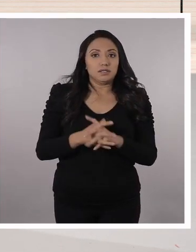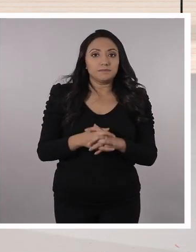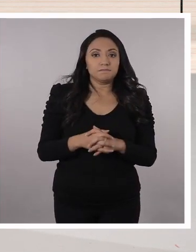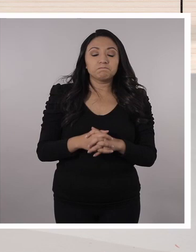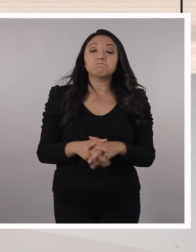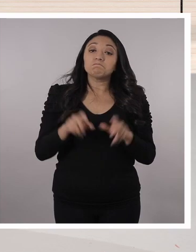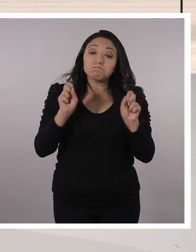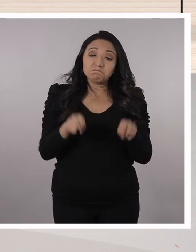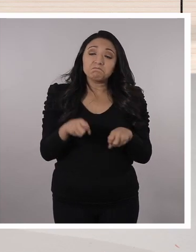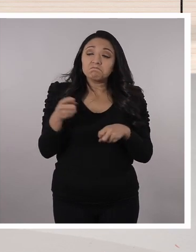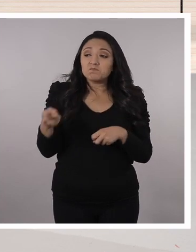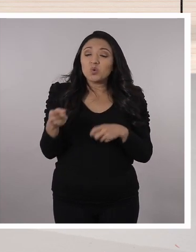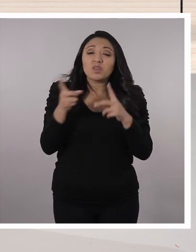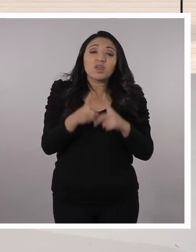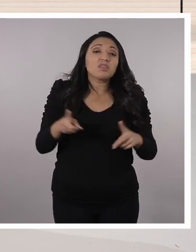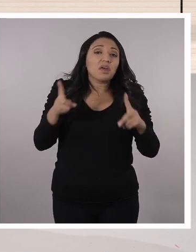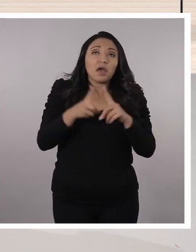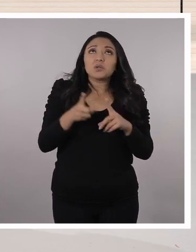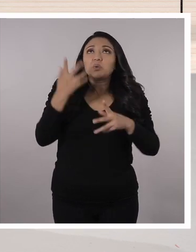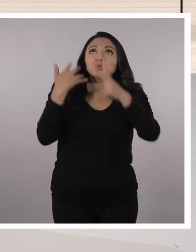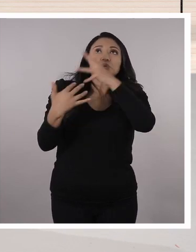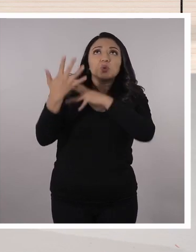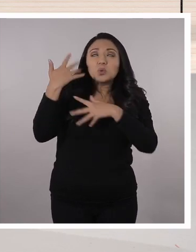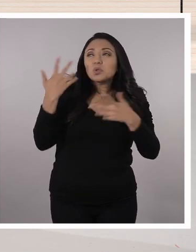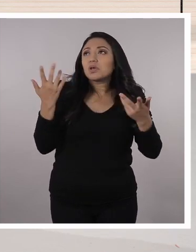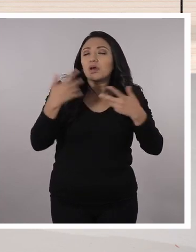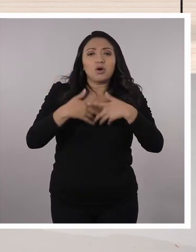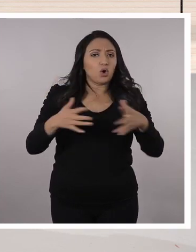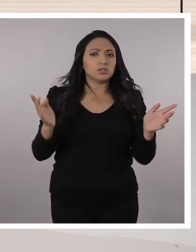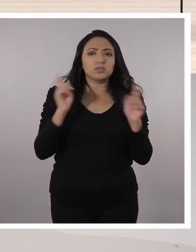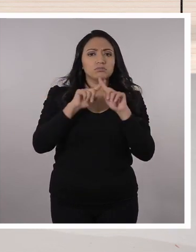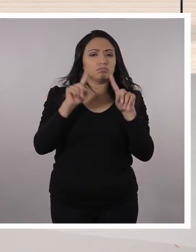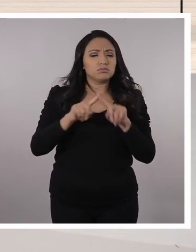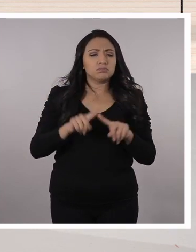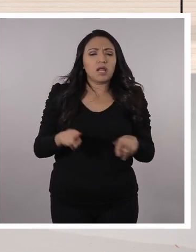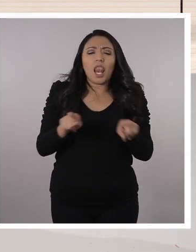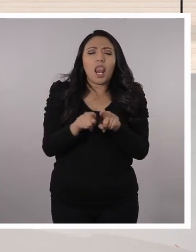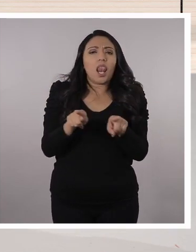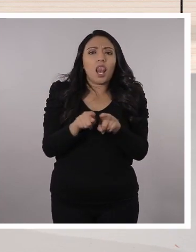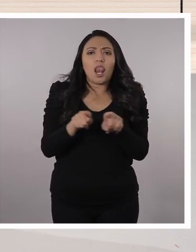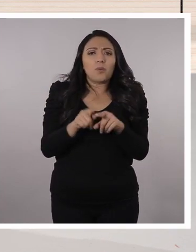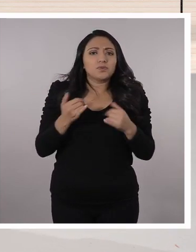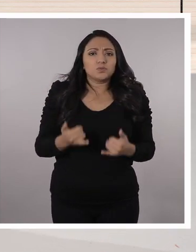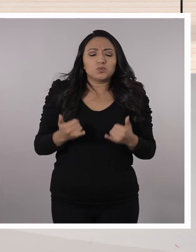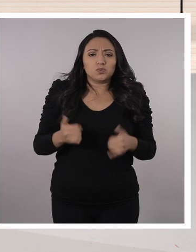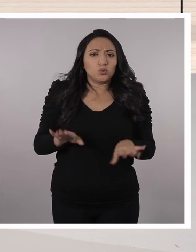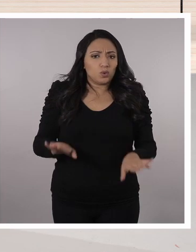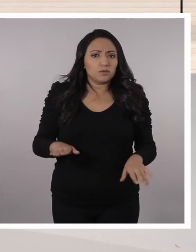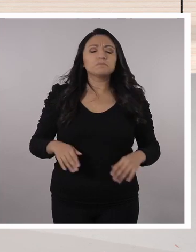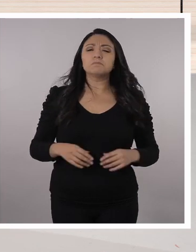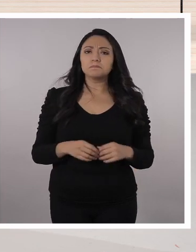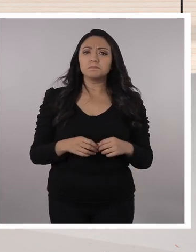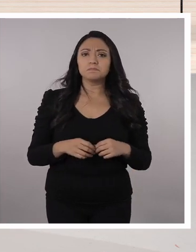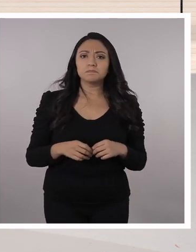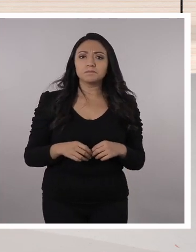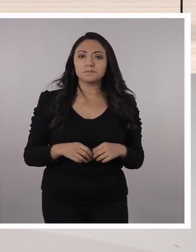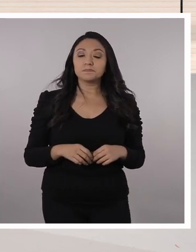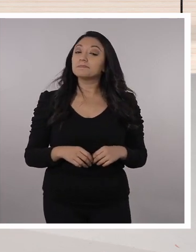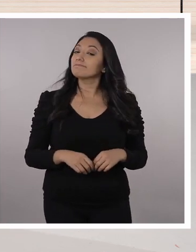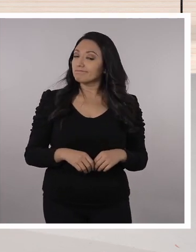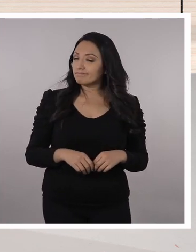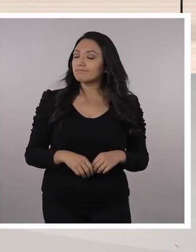párrafo. Podemos desarrollarlo con datos históricos, dando definiciones, tal como hicimos hoy con el tema de la